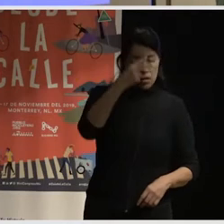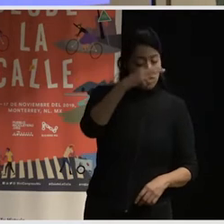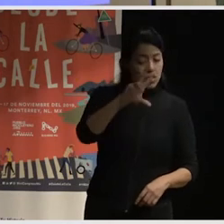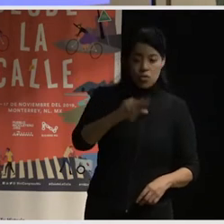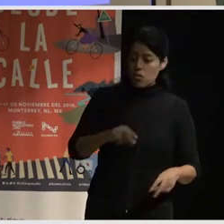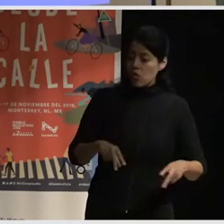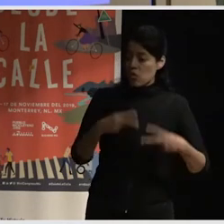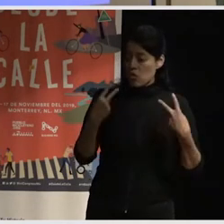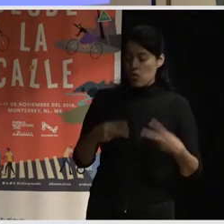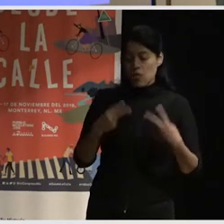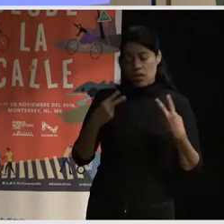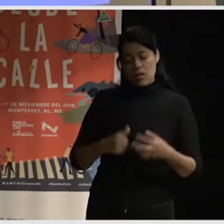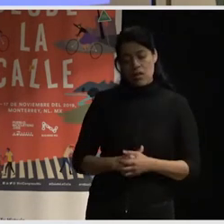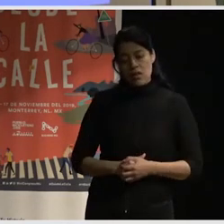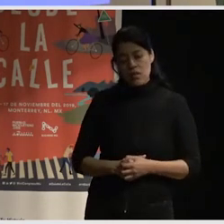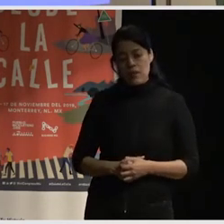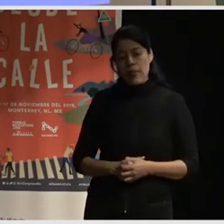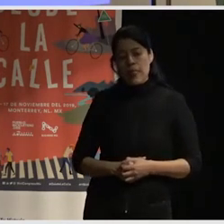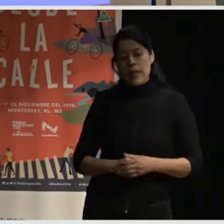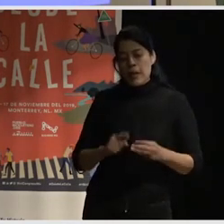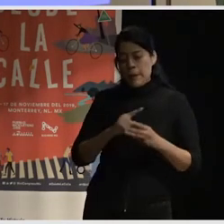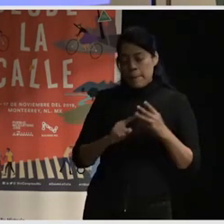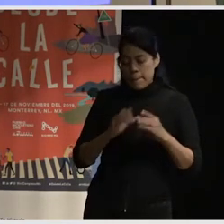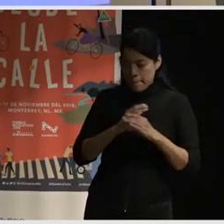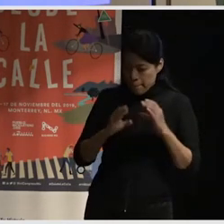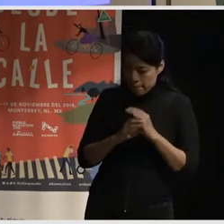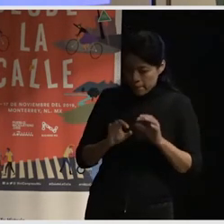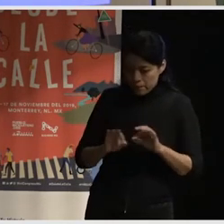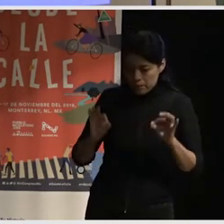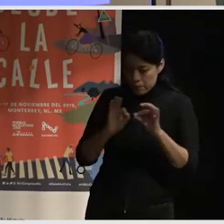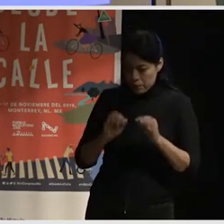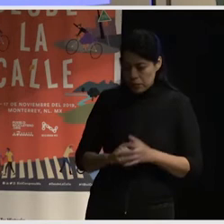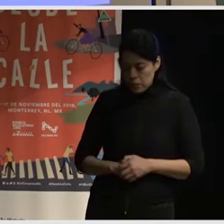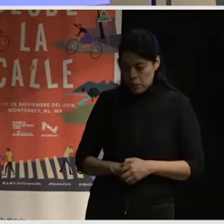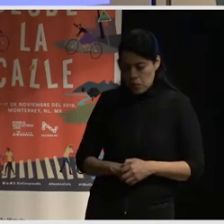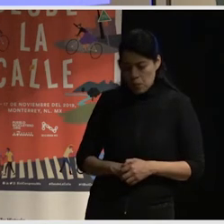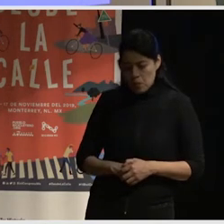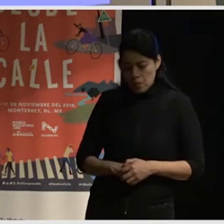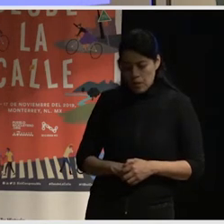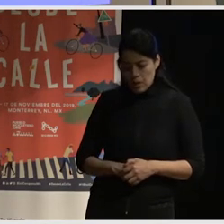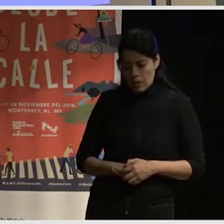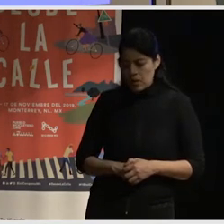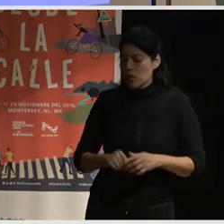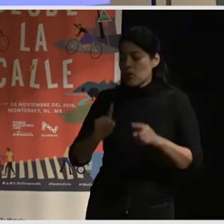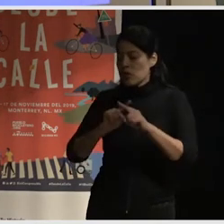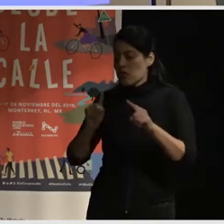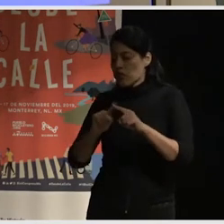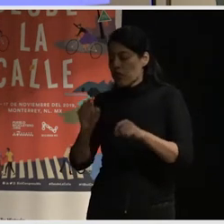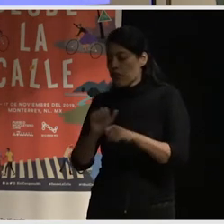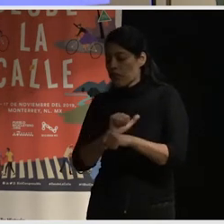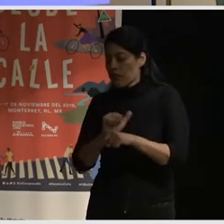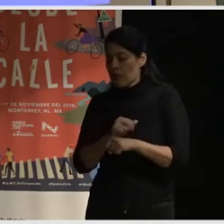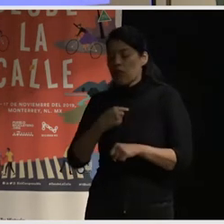ni por tres cosas que son fundamentales a saber por cuántas otras cosas no son los mismos no porque de lo que nosotros